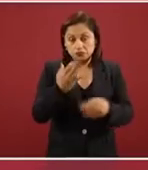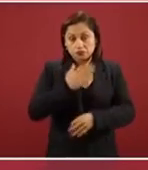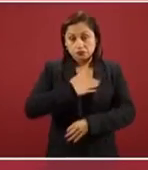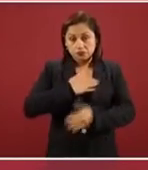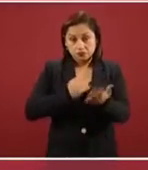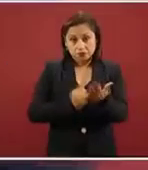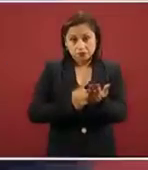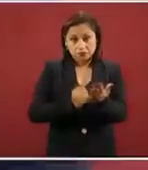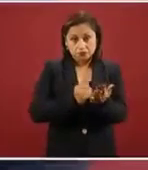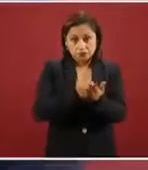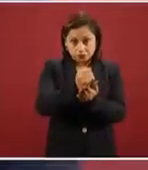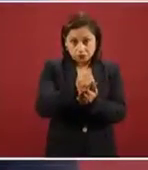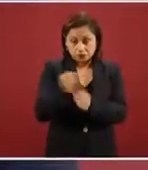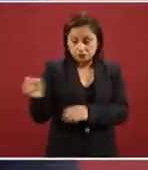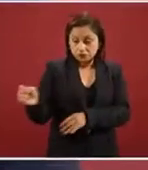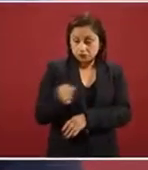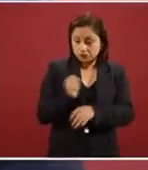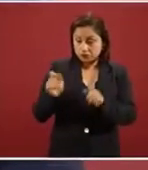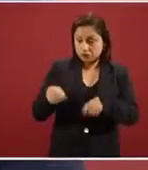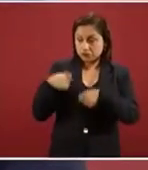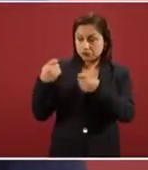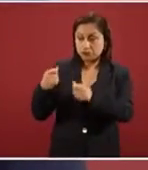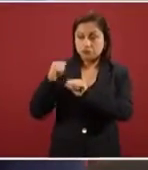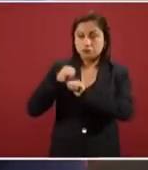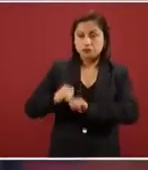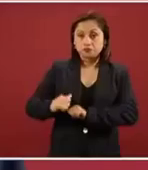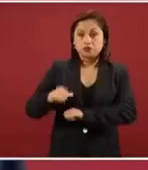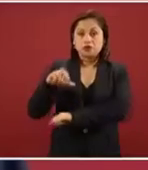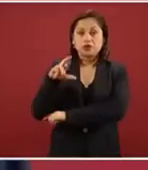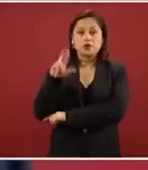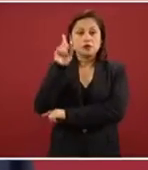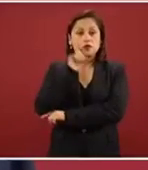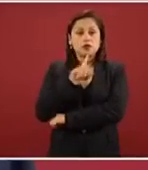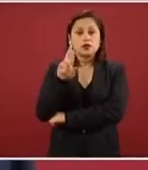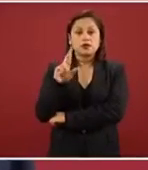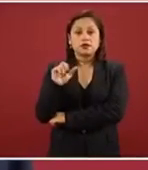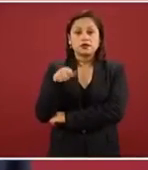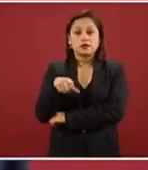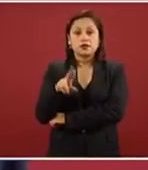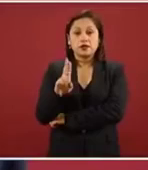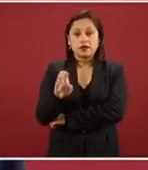nombrar a Raquel Buenrostro Sánchez